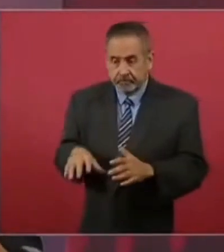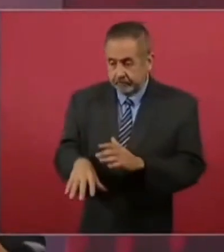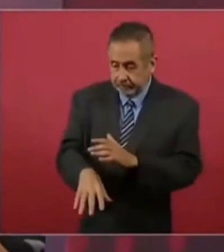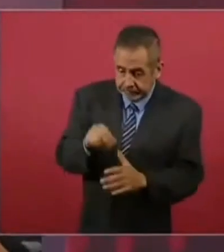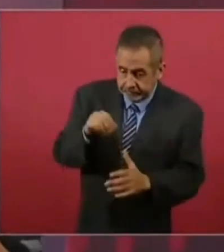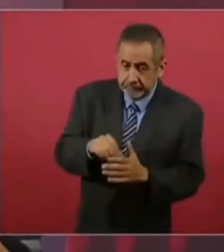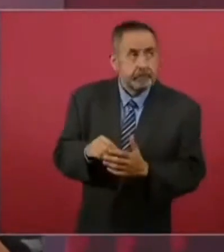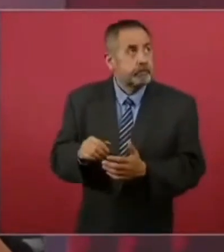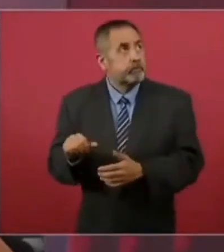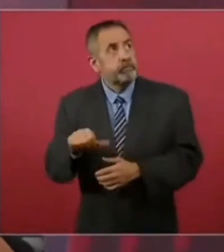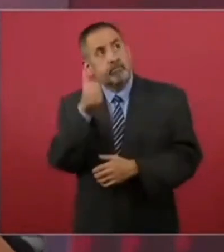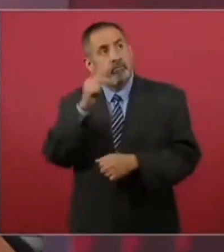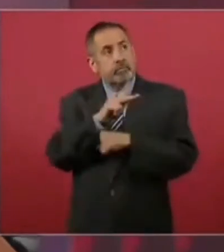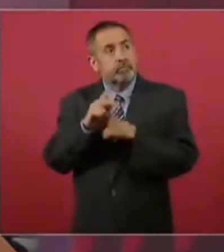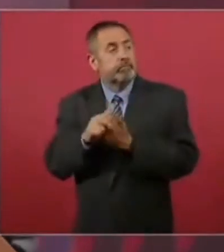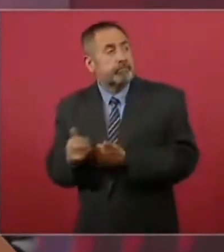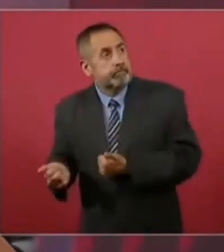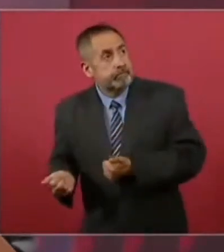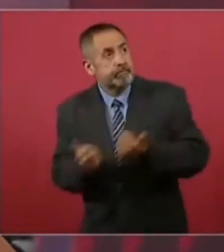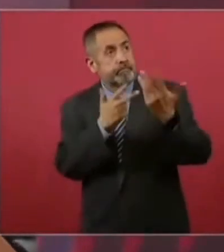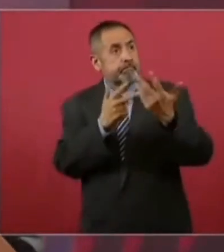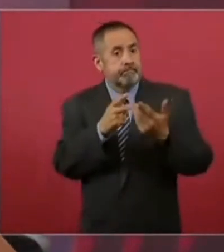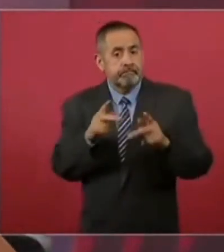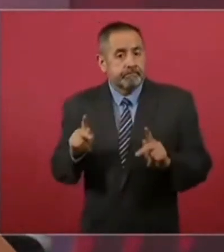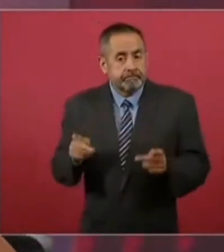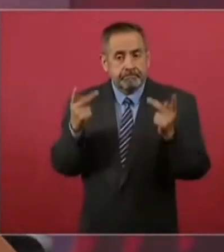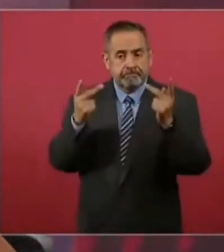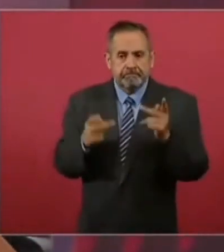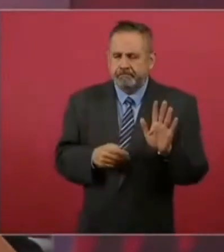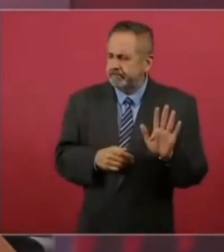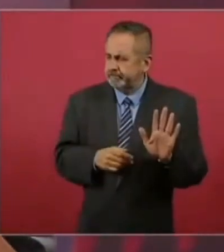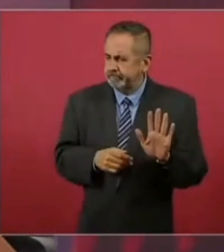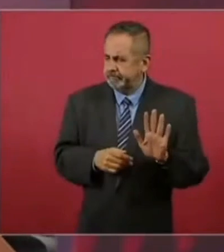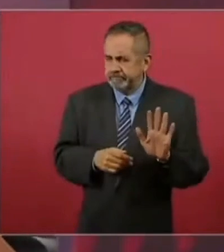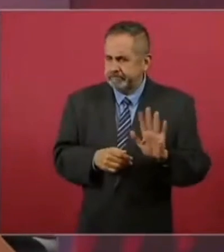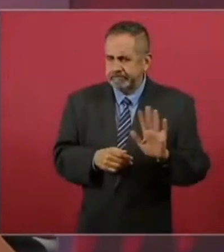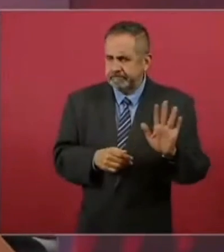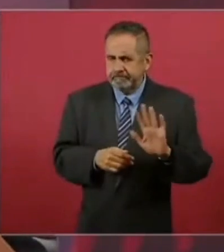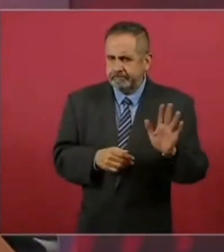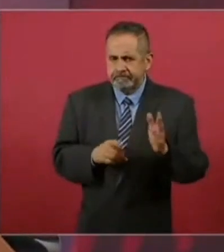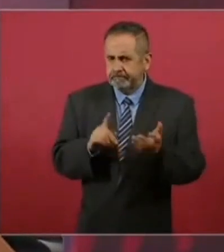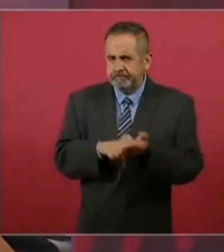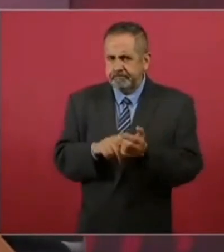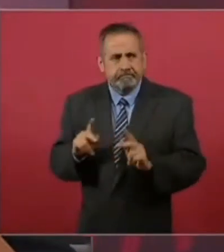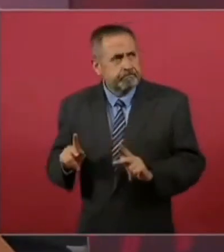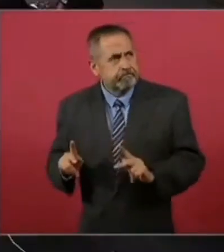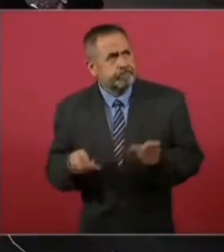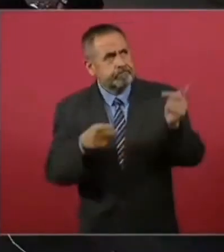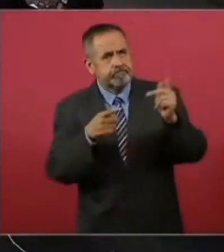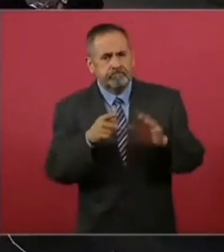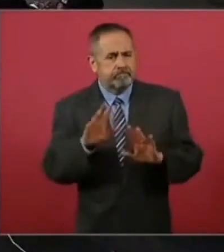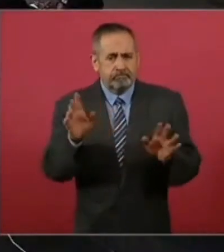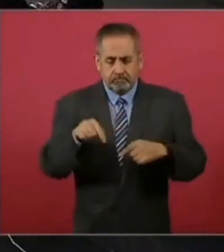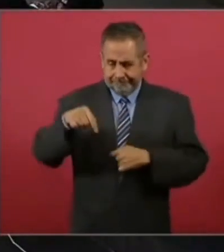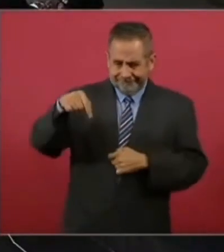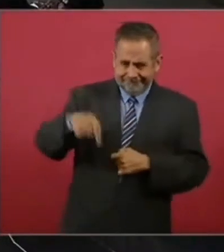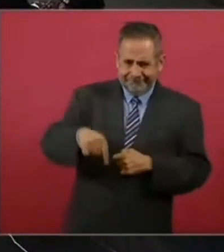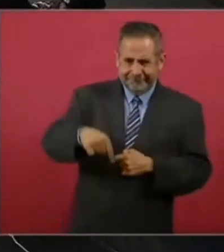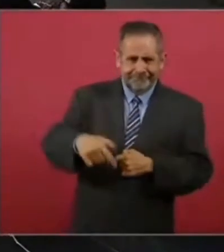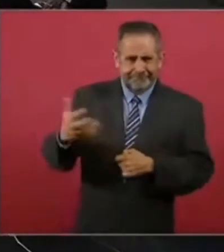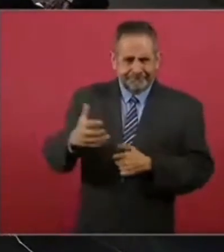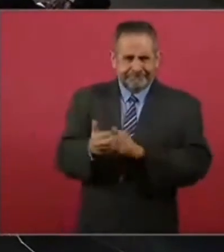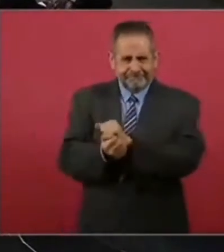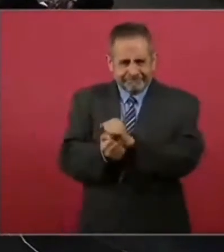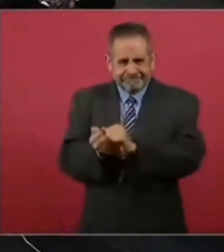venda, que no sigamos vendiendo petróleo crudo al extranjero, que procesemos toda